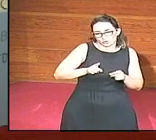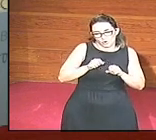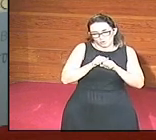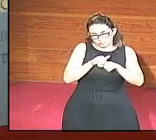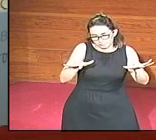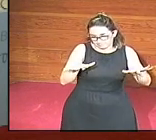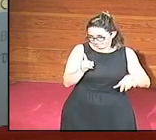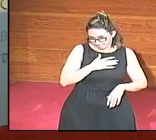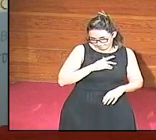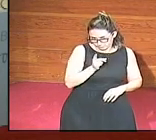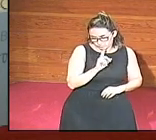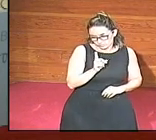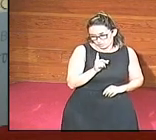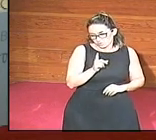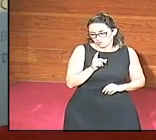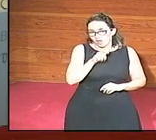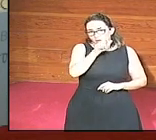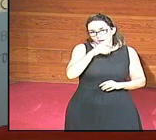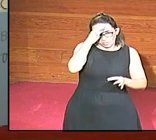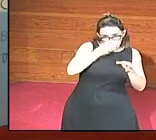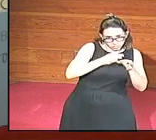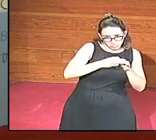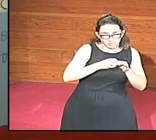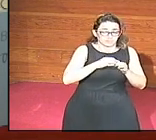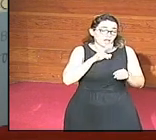todas estas, ahora lo llaman fake news,